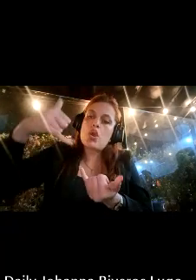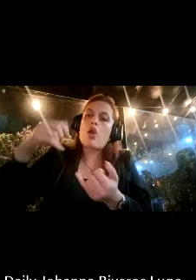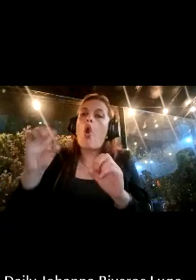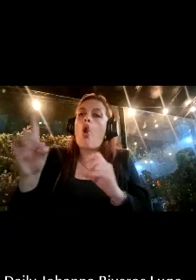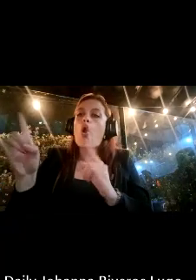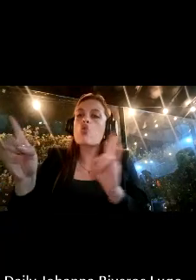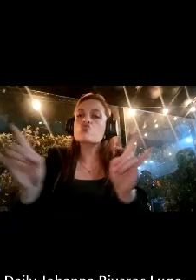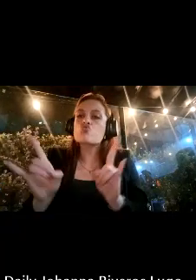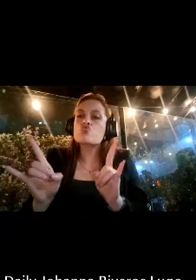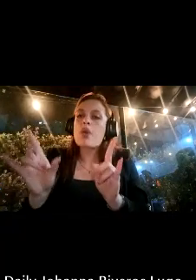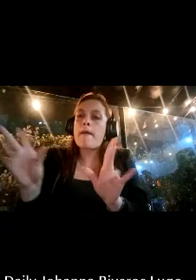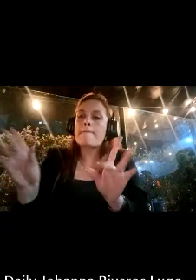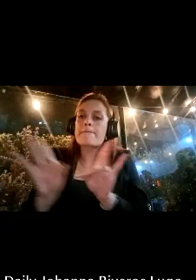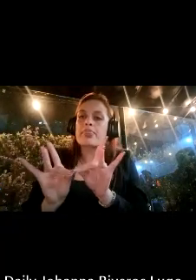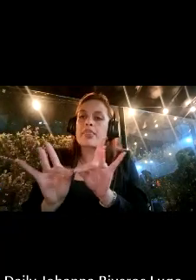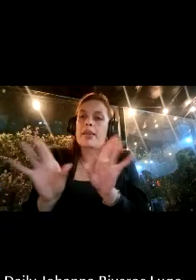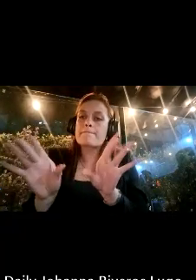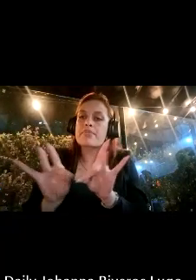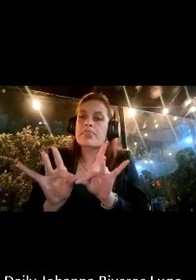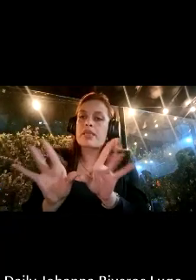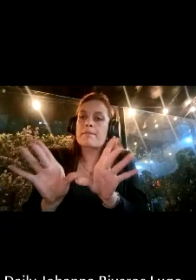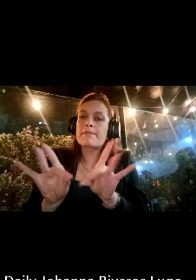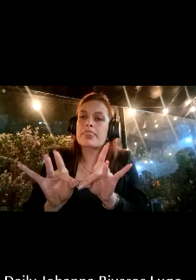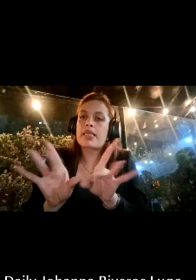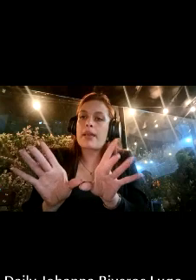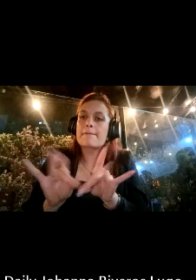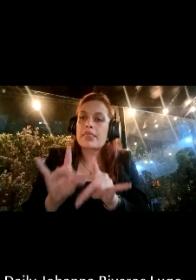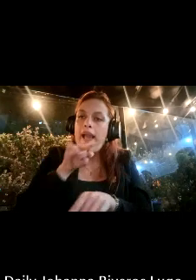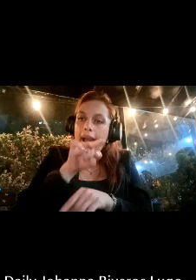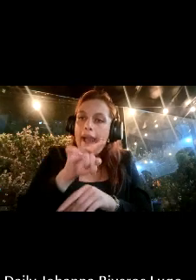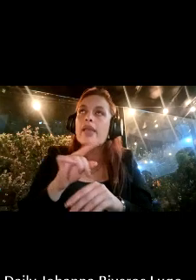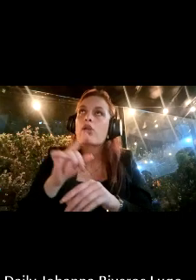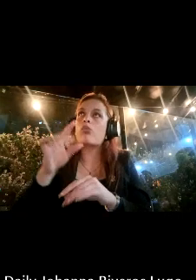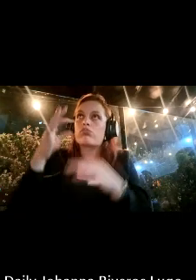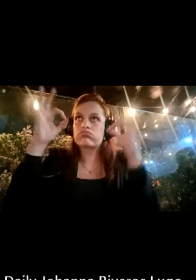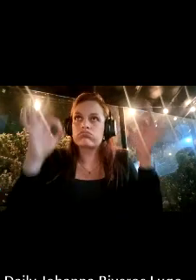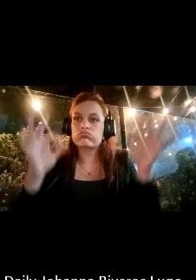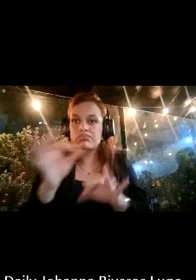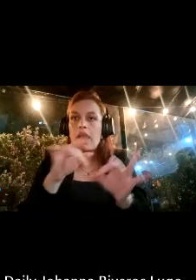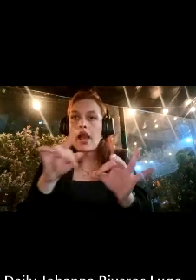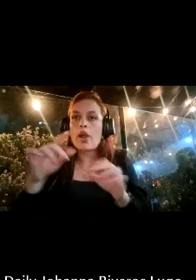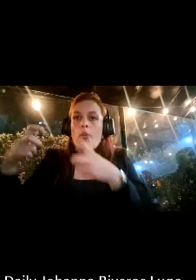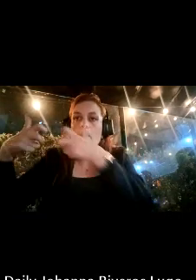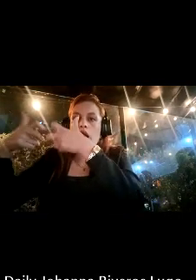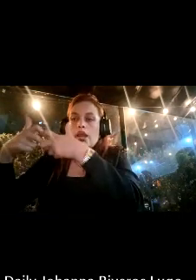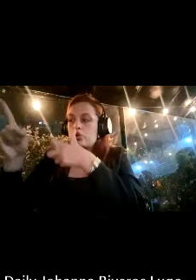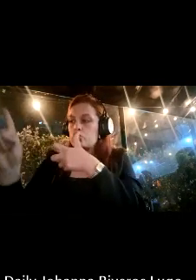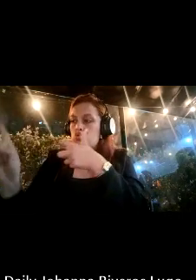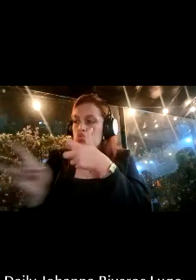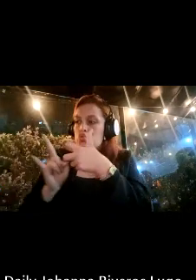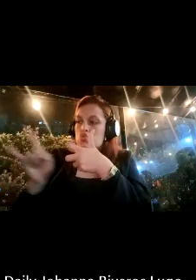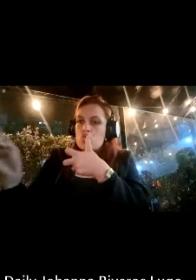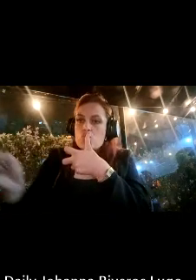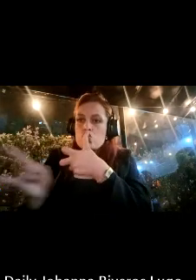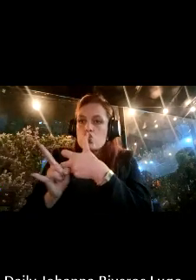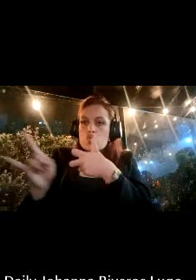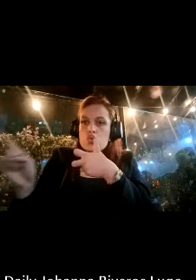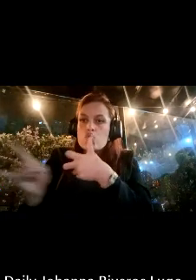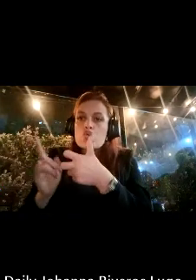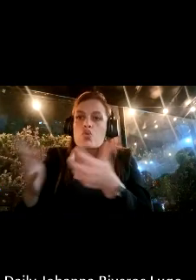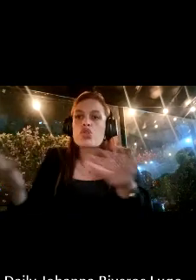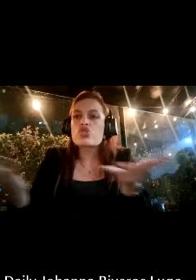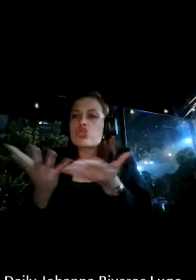la interacción entre las partículas cargadas en los campos eléctricos. Esta rama se suele aplicar, por ejemplo, en